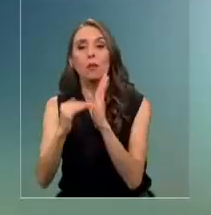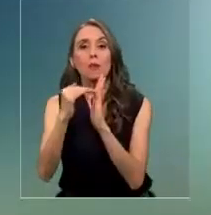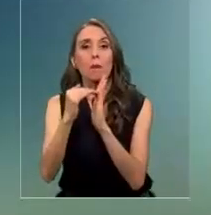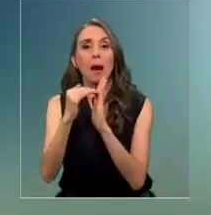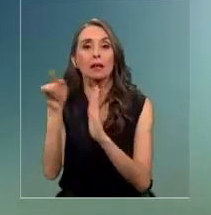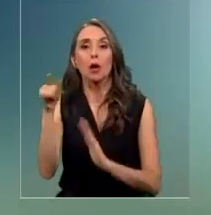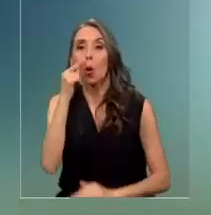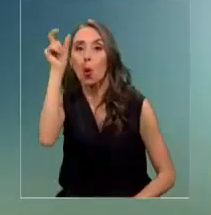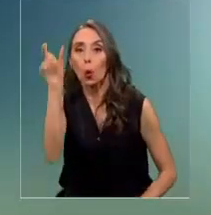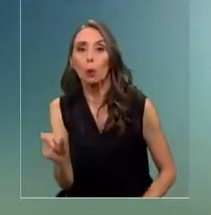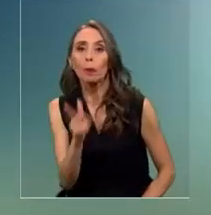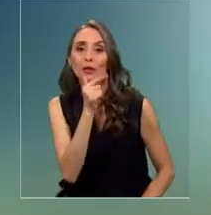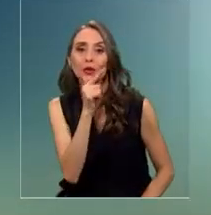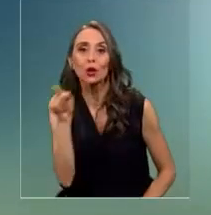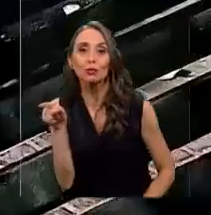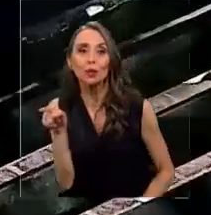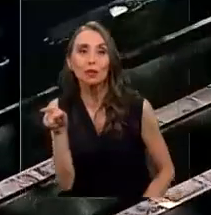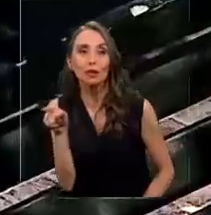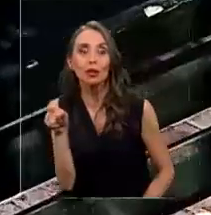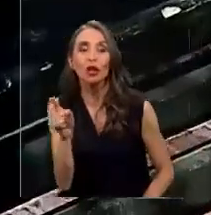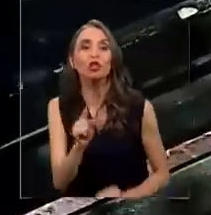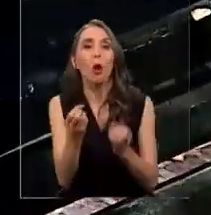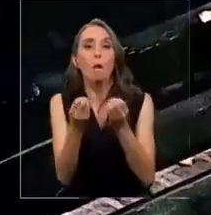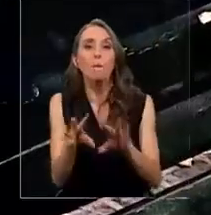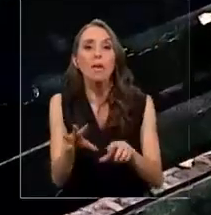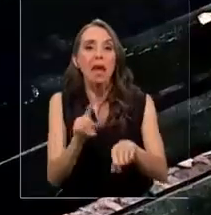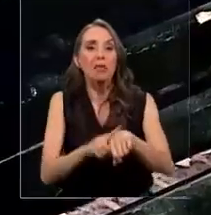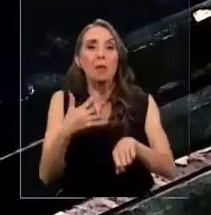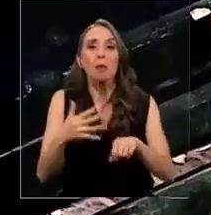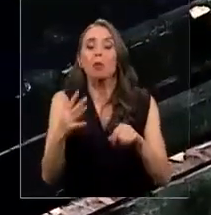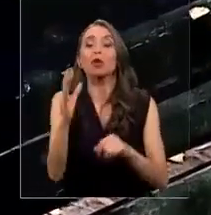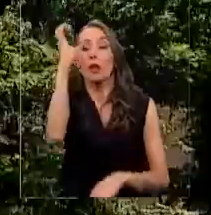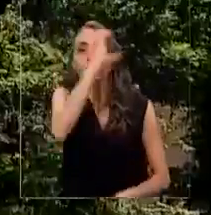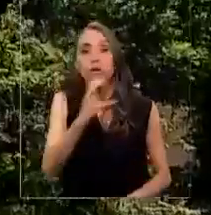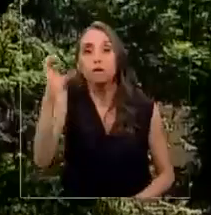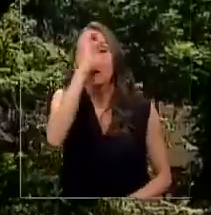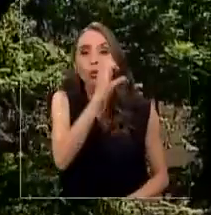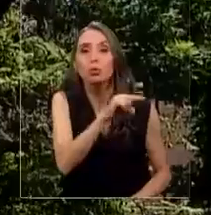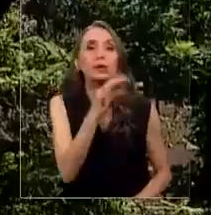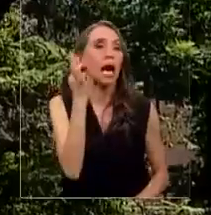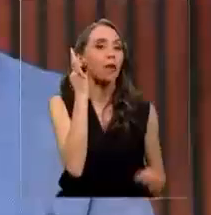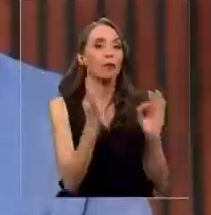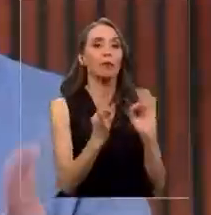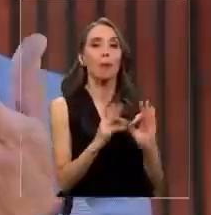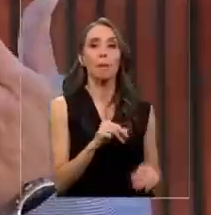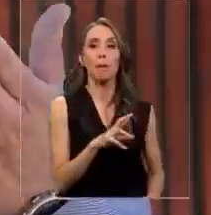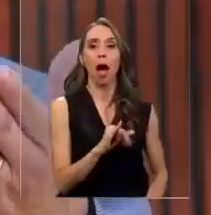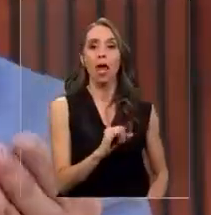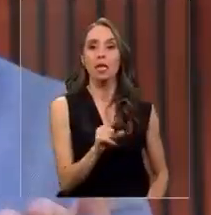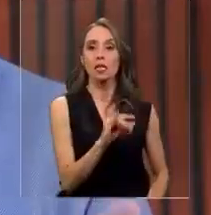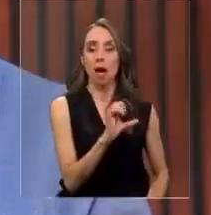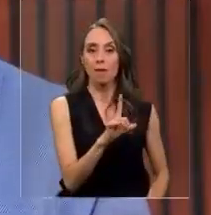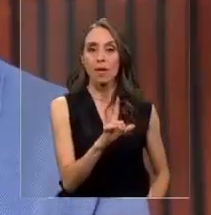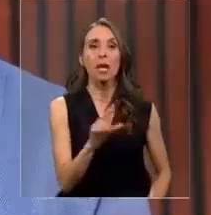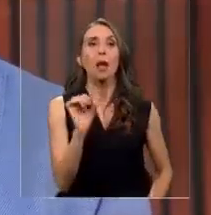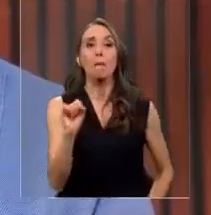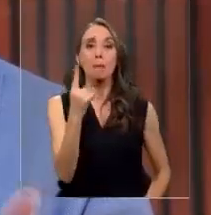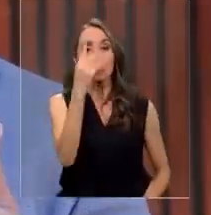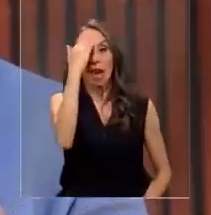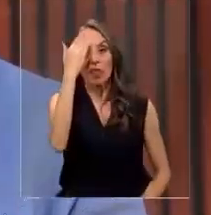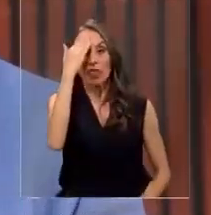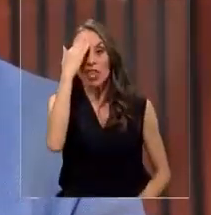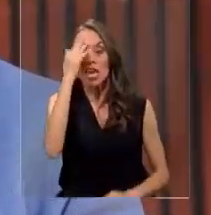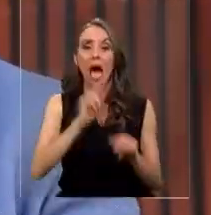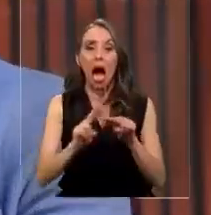del principal sospechoso, sin haber perdido valioso tiempo en la búsqueda de María Isabel. Uno tiene que actuar desde el día uno,